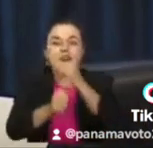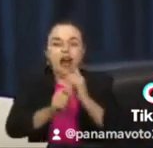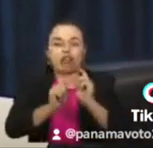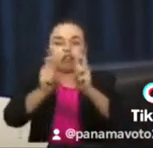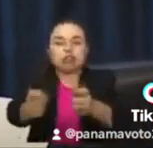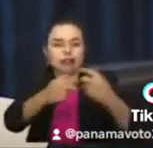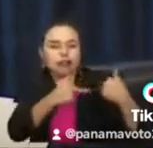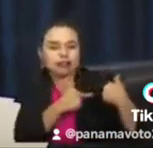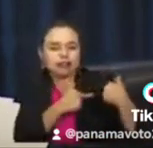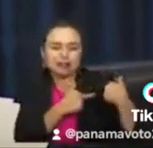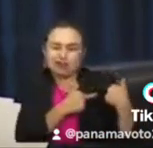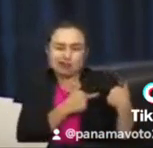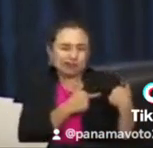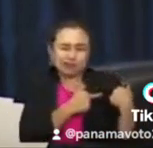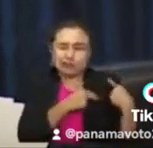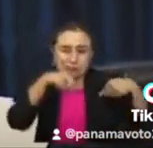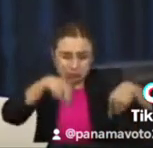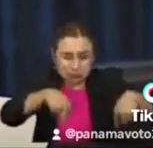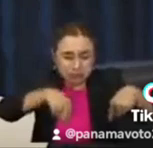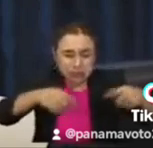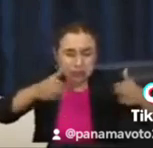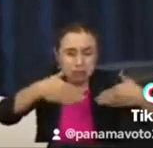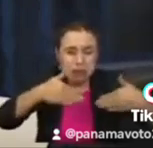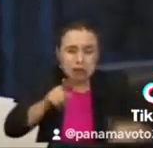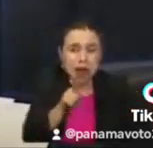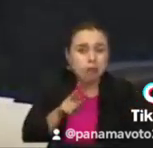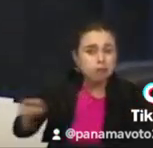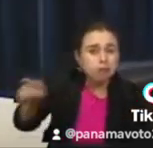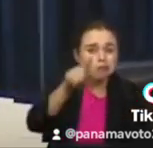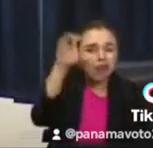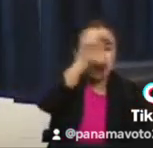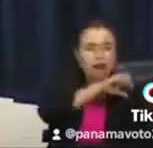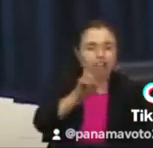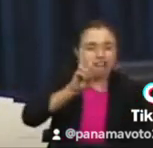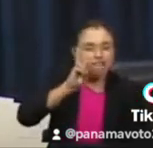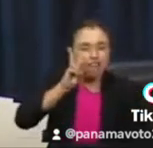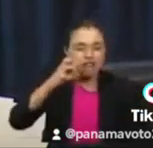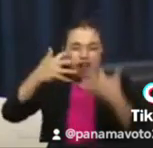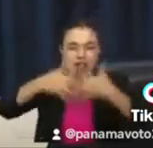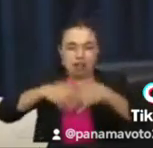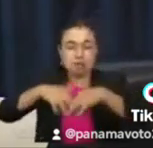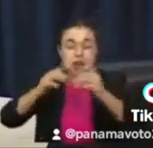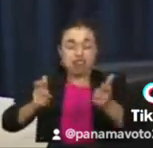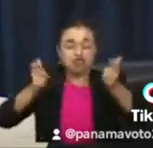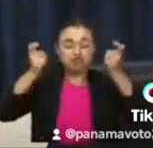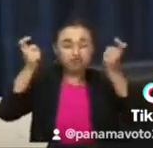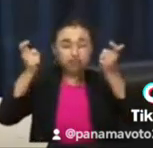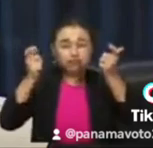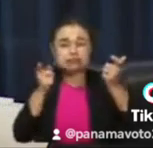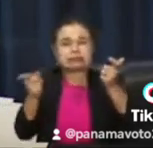transnacionales que no solamente definen las reglas del mercado, sino los